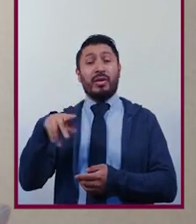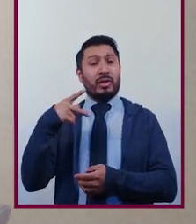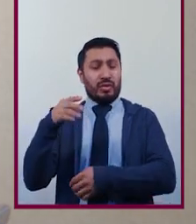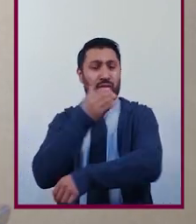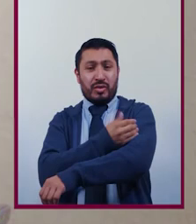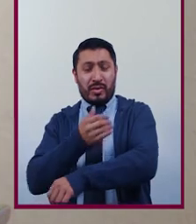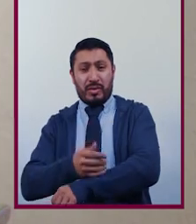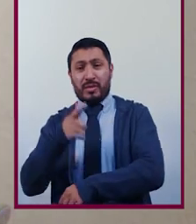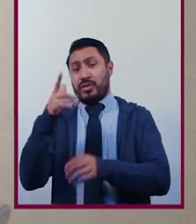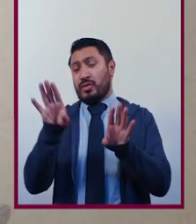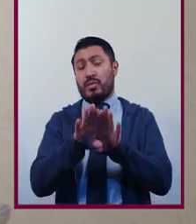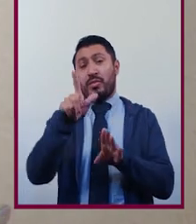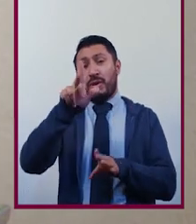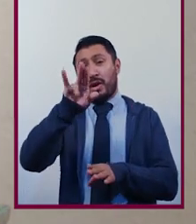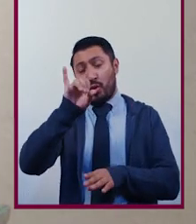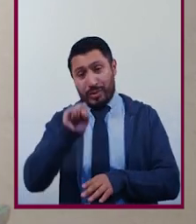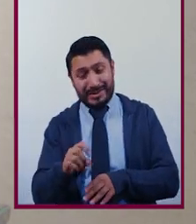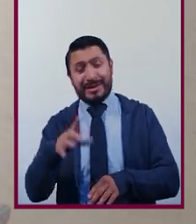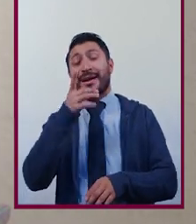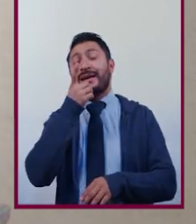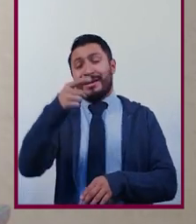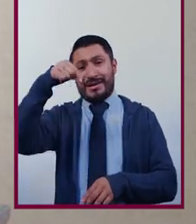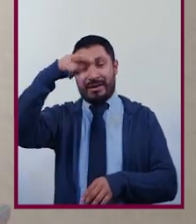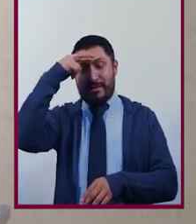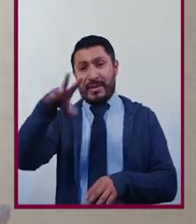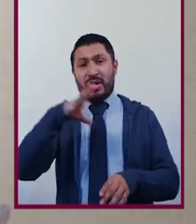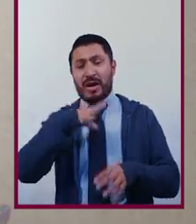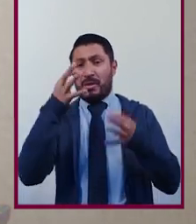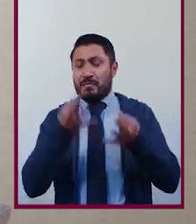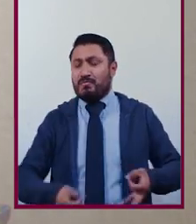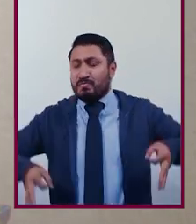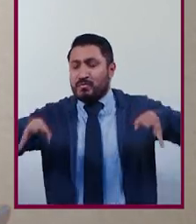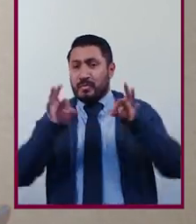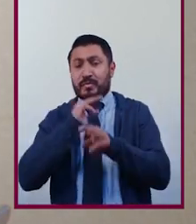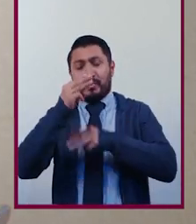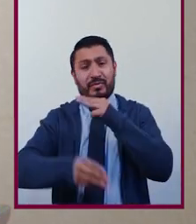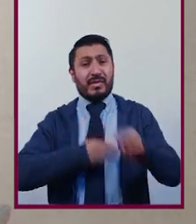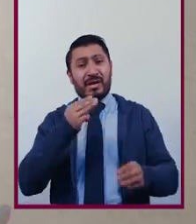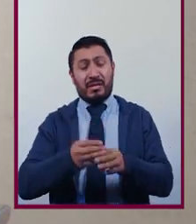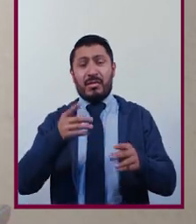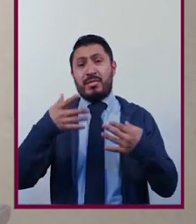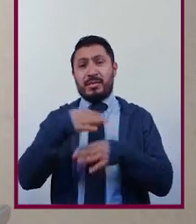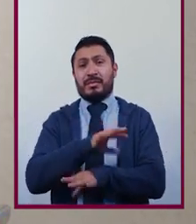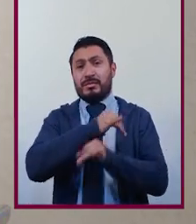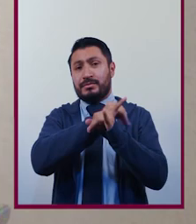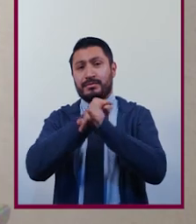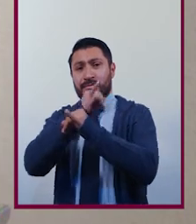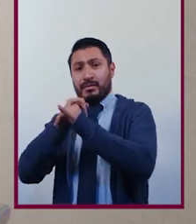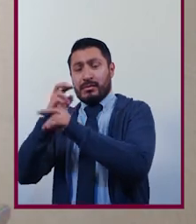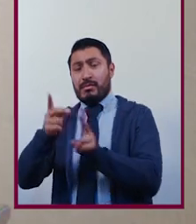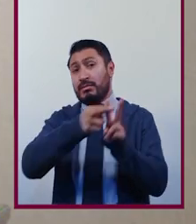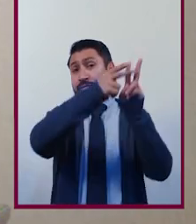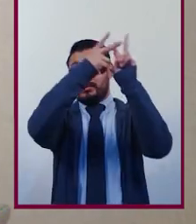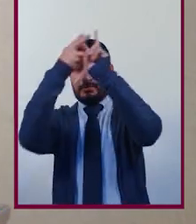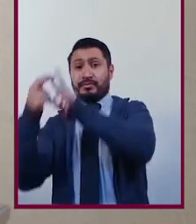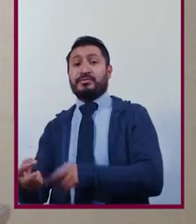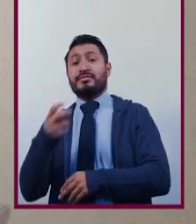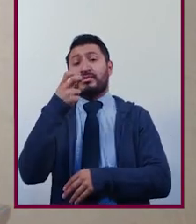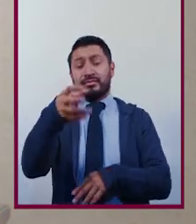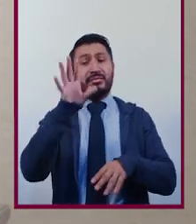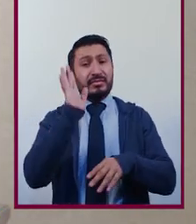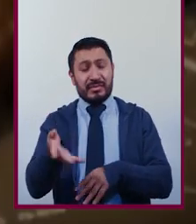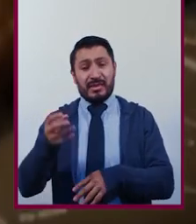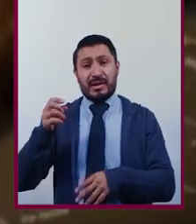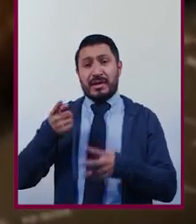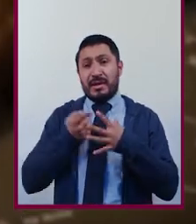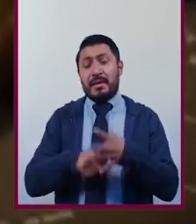como Luis Enrique Erro, podemos afirmar que México es una potencia mundial en materia de investigación astronómica. Esto ya había entrado el